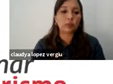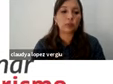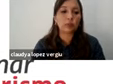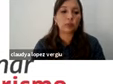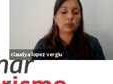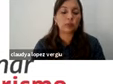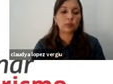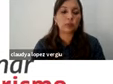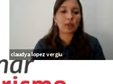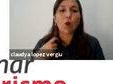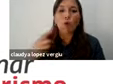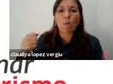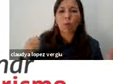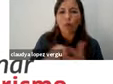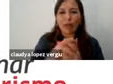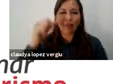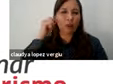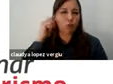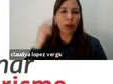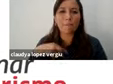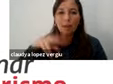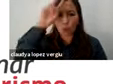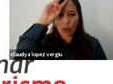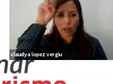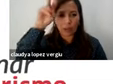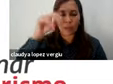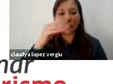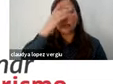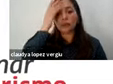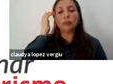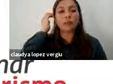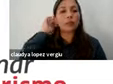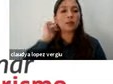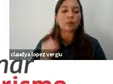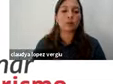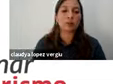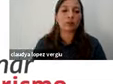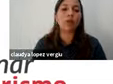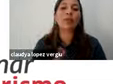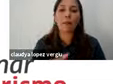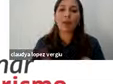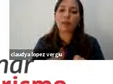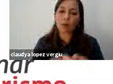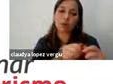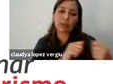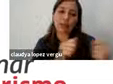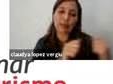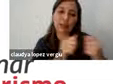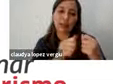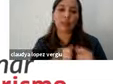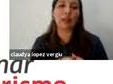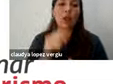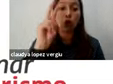para empoderamiento de las mujeres peruanas en las empresas alpaqueras, nuevamente con el sector textil. Y en el